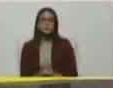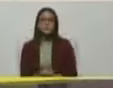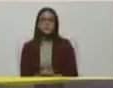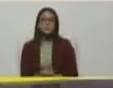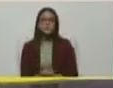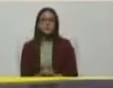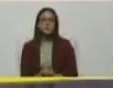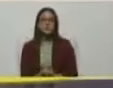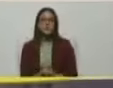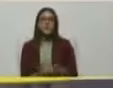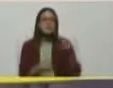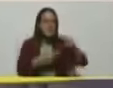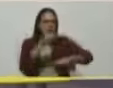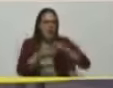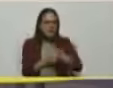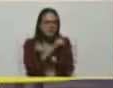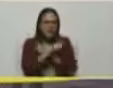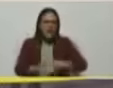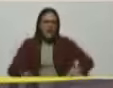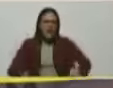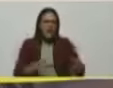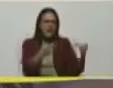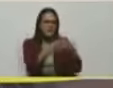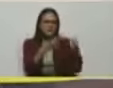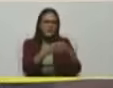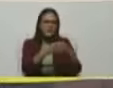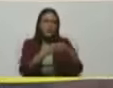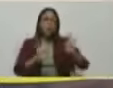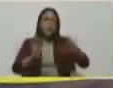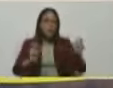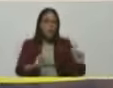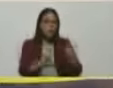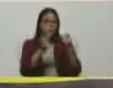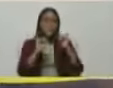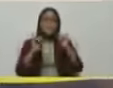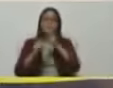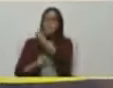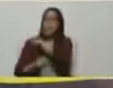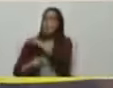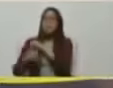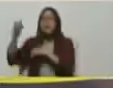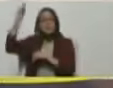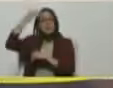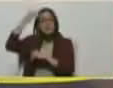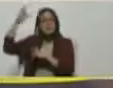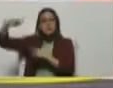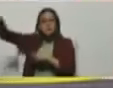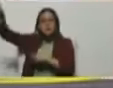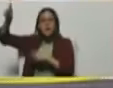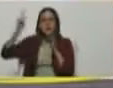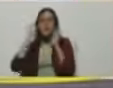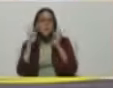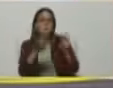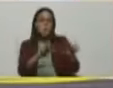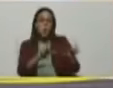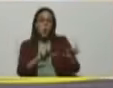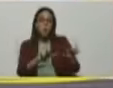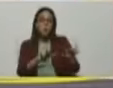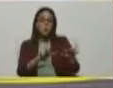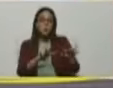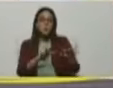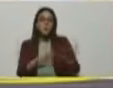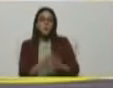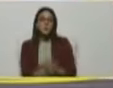Y armó un ejército. Y cuando el ejército español supo y vio